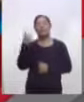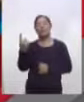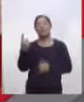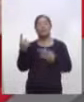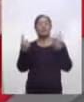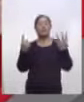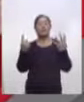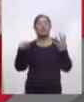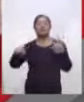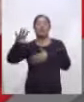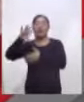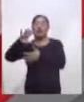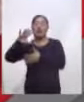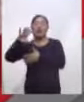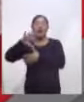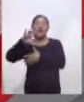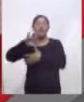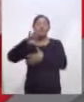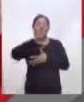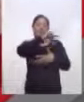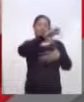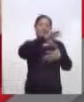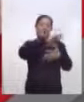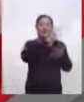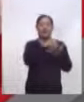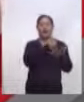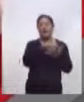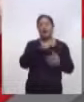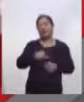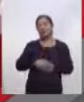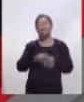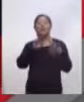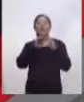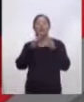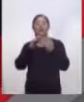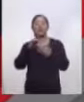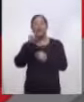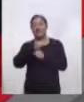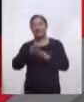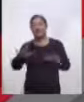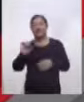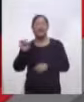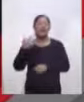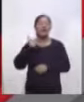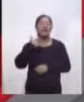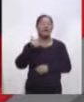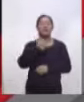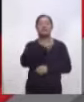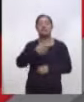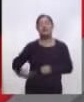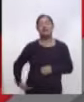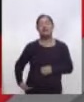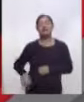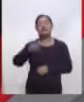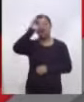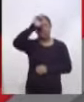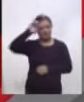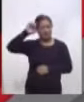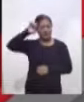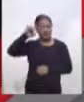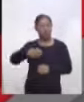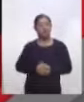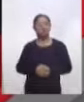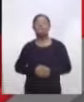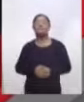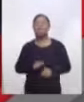América, igual en Ciudad Universitaria. El motivo, el primer informe de gobierno del expresidente de México, Enrique Peña Nieto. Pero